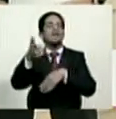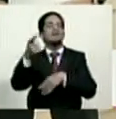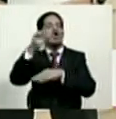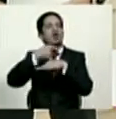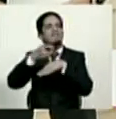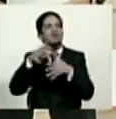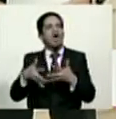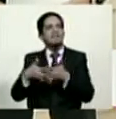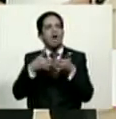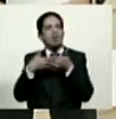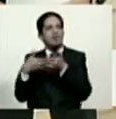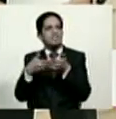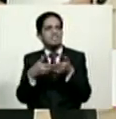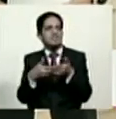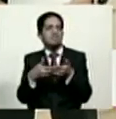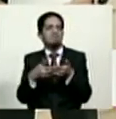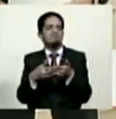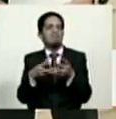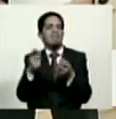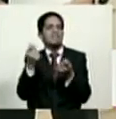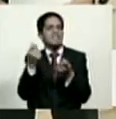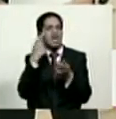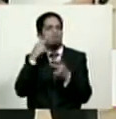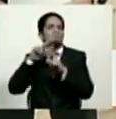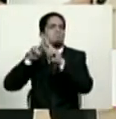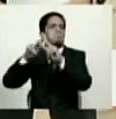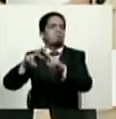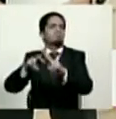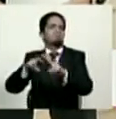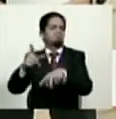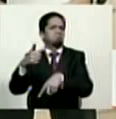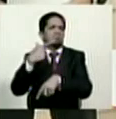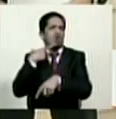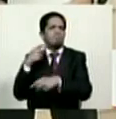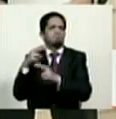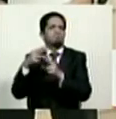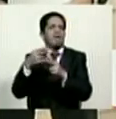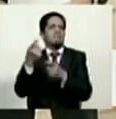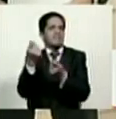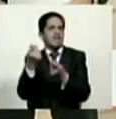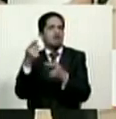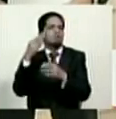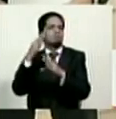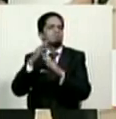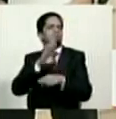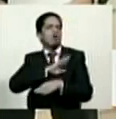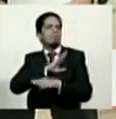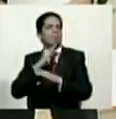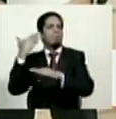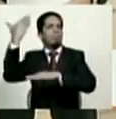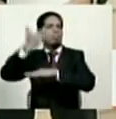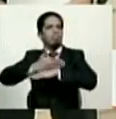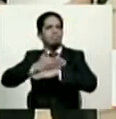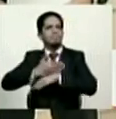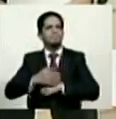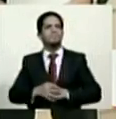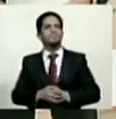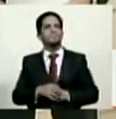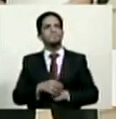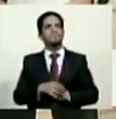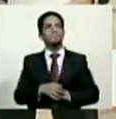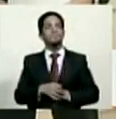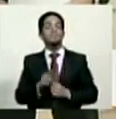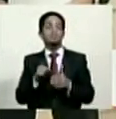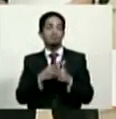poder destinar estos recursos al pago de un programa social, ese sí humanitario, muy humano, enmarcado en